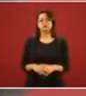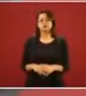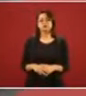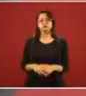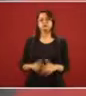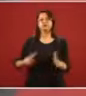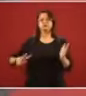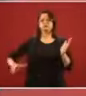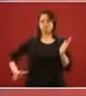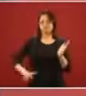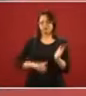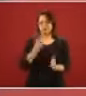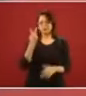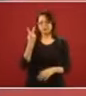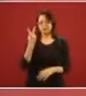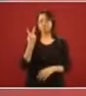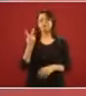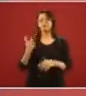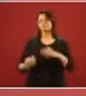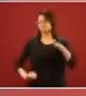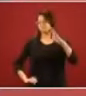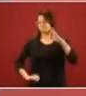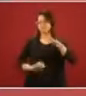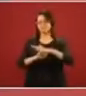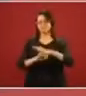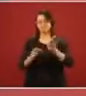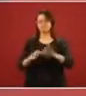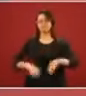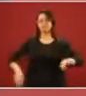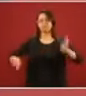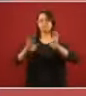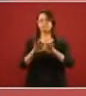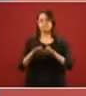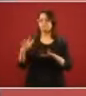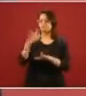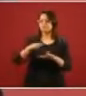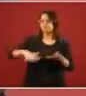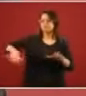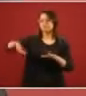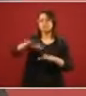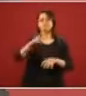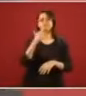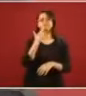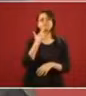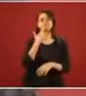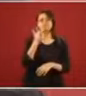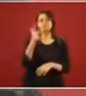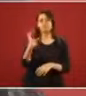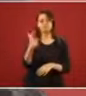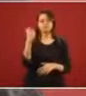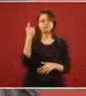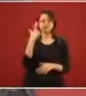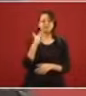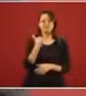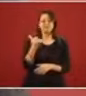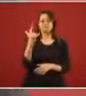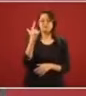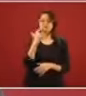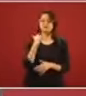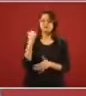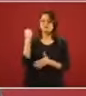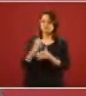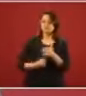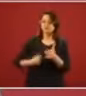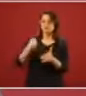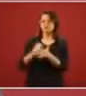repito, que es la base de todo, que haya una sociedad mejor. Luchamos